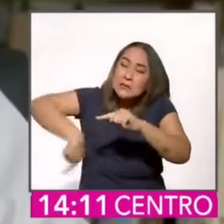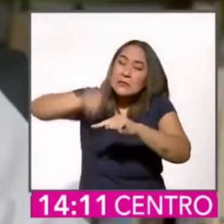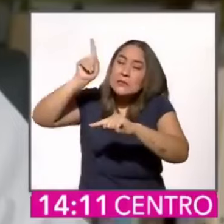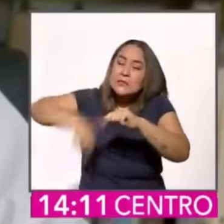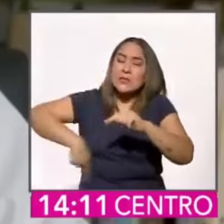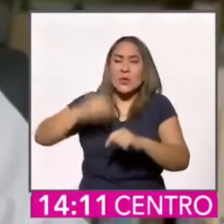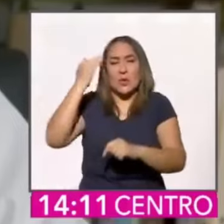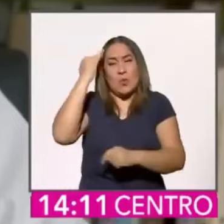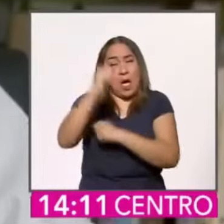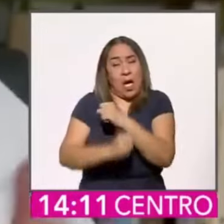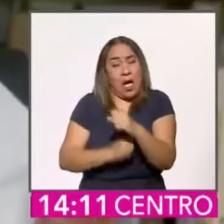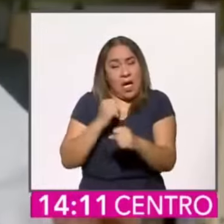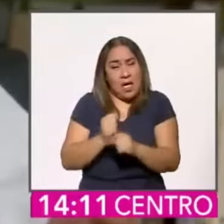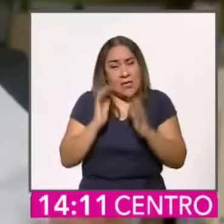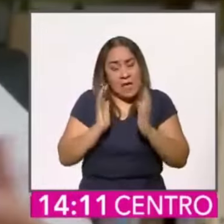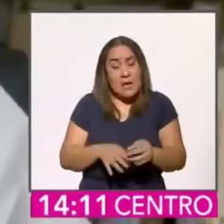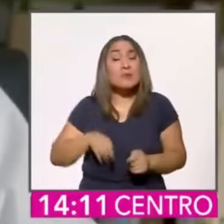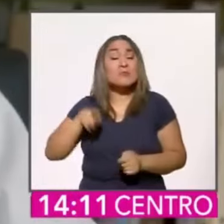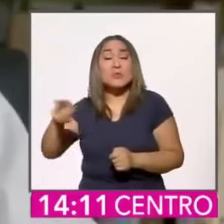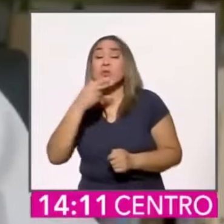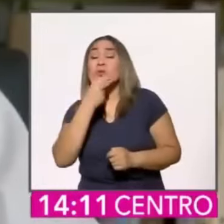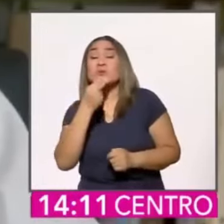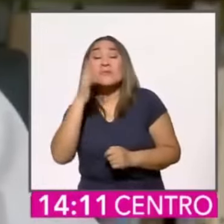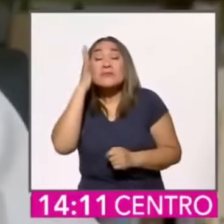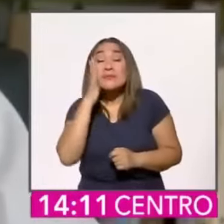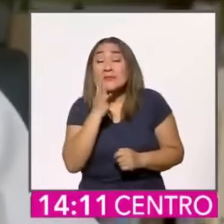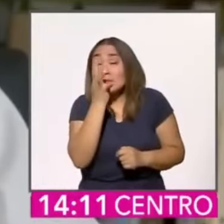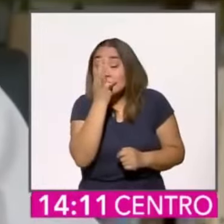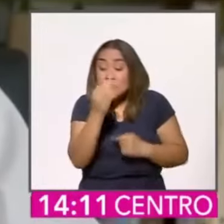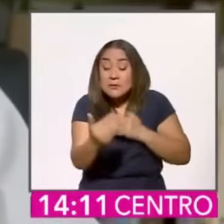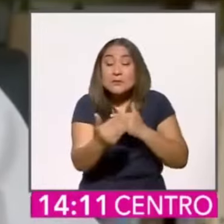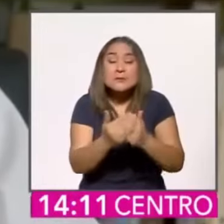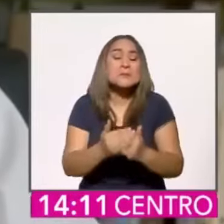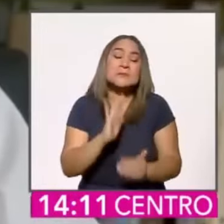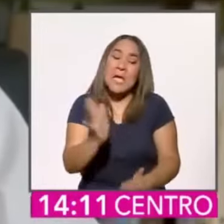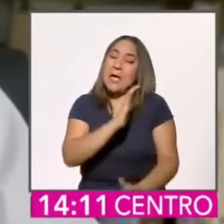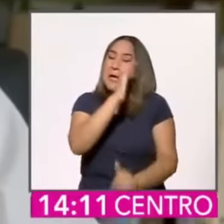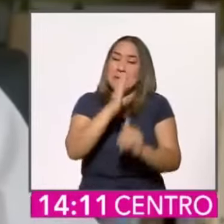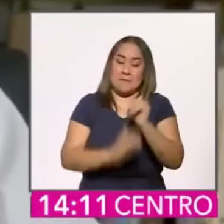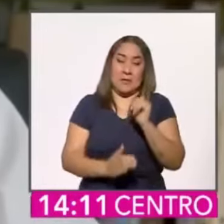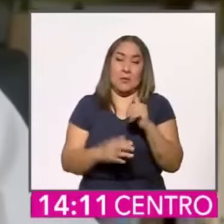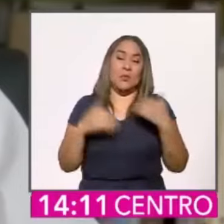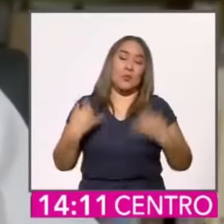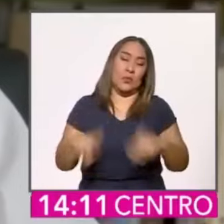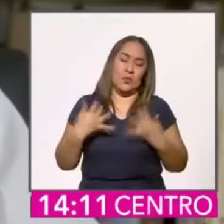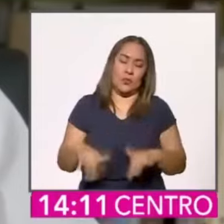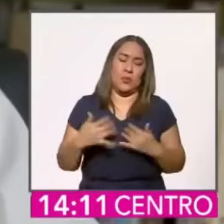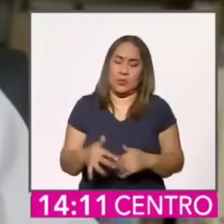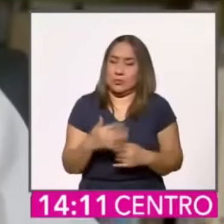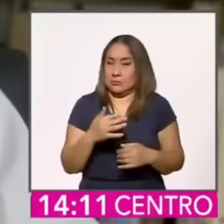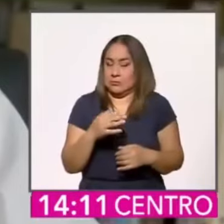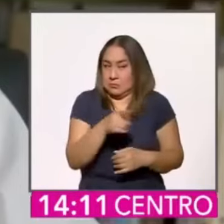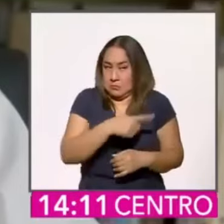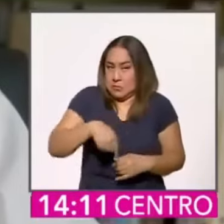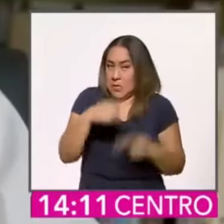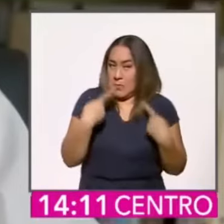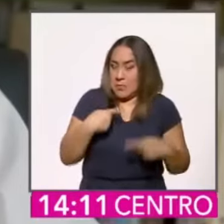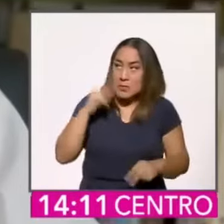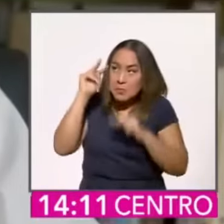durante tantos años, está a solo unos meses de terminar con una altísima